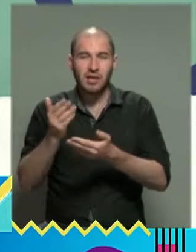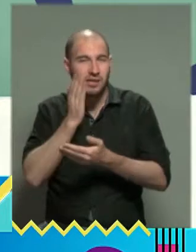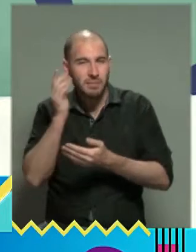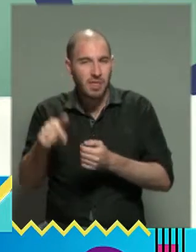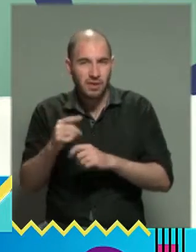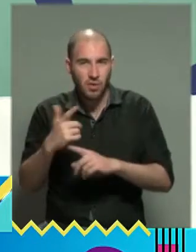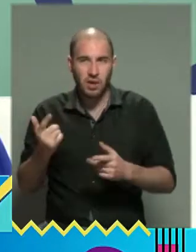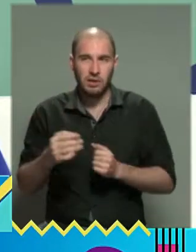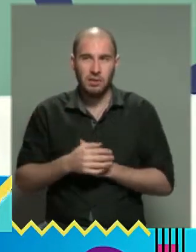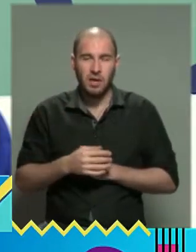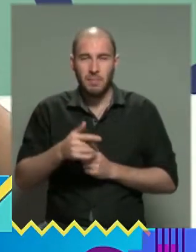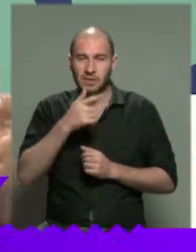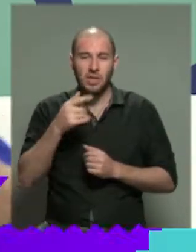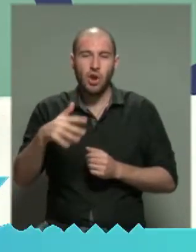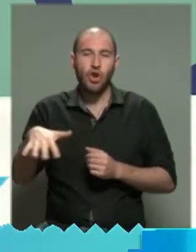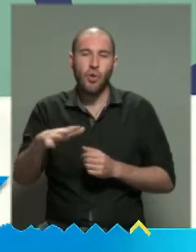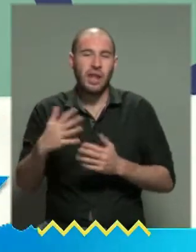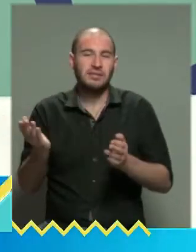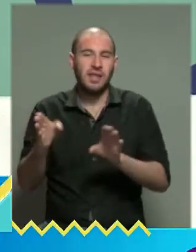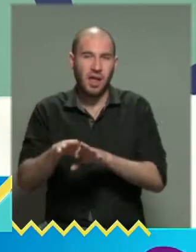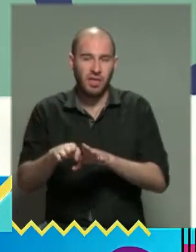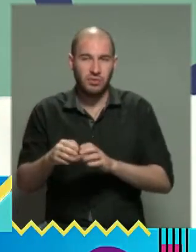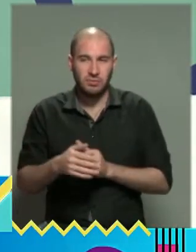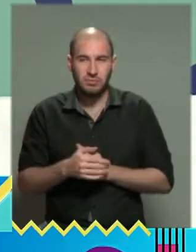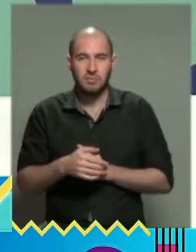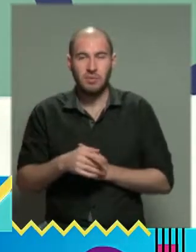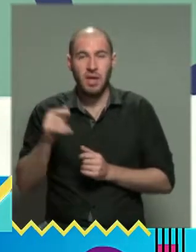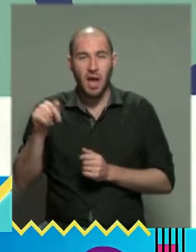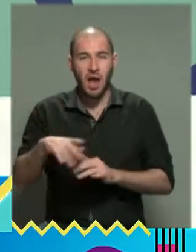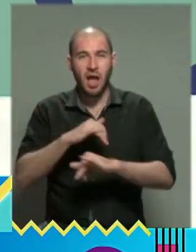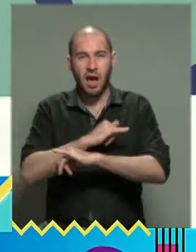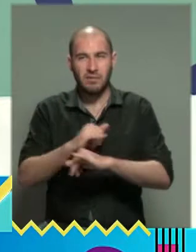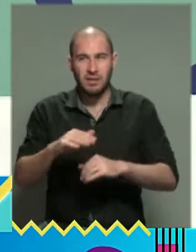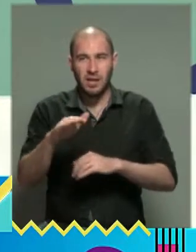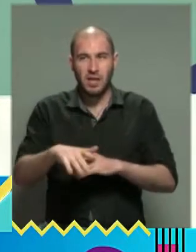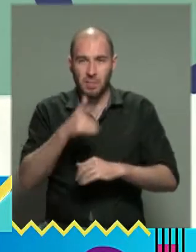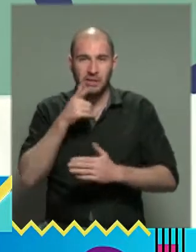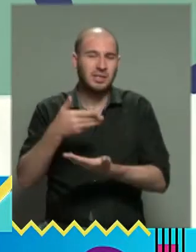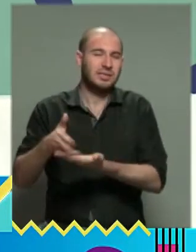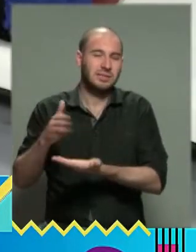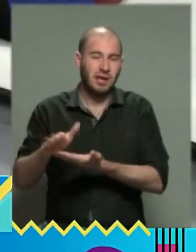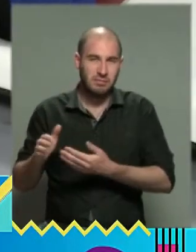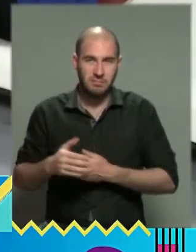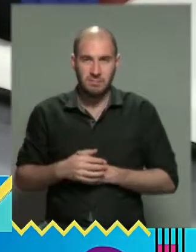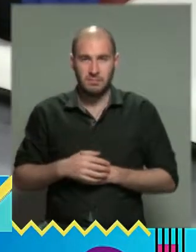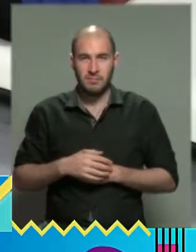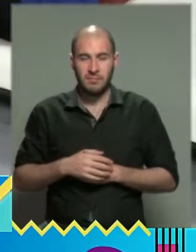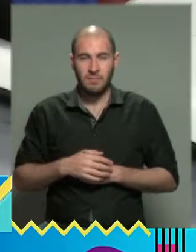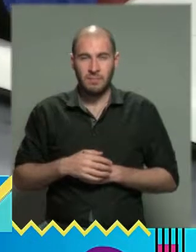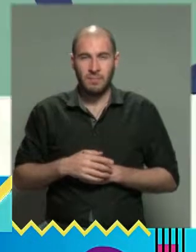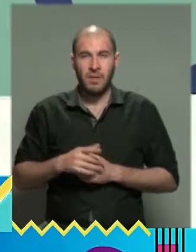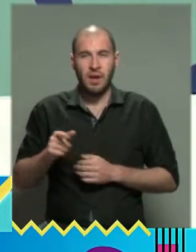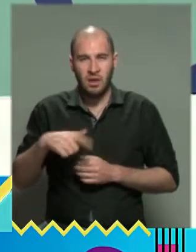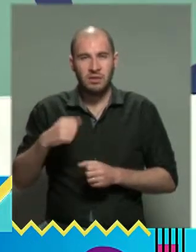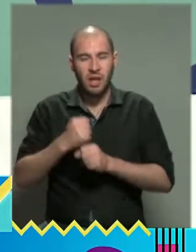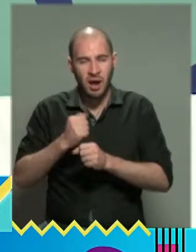era un lugar encerrado, esto daba un mensaje que el chico estaba excluido, ¿no? Entonces empezamos